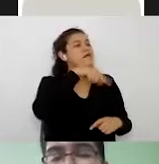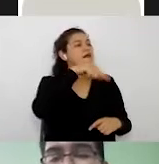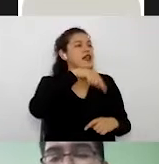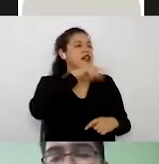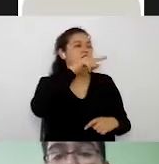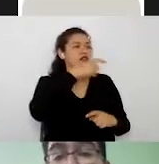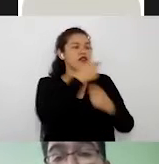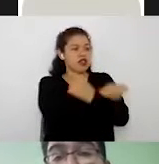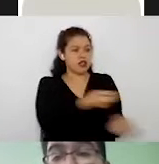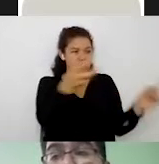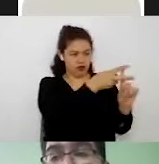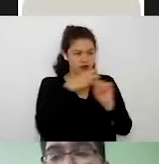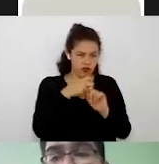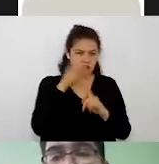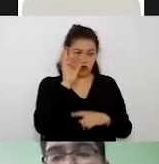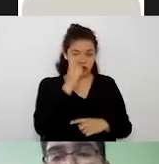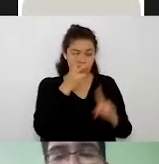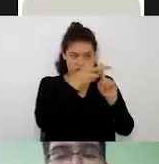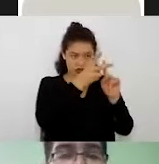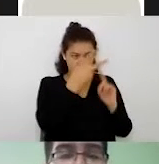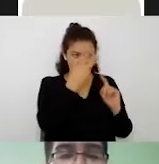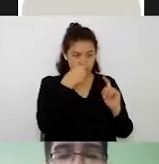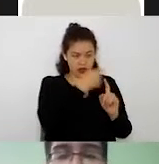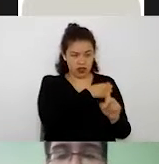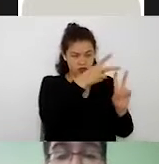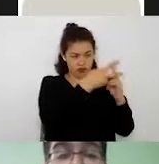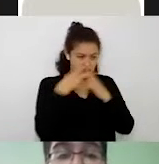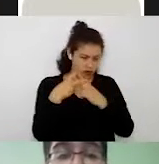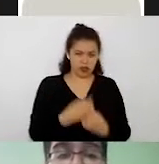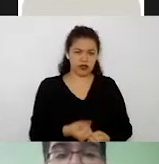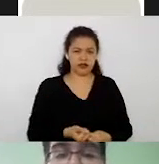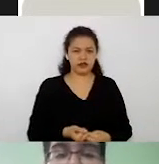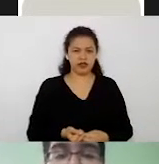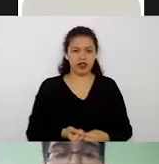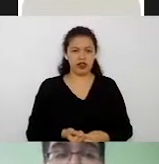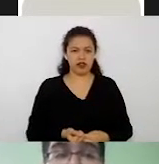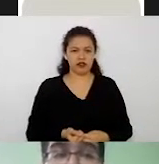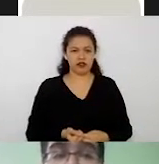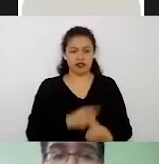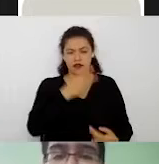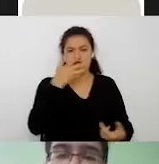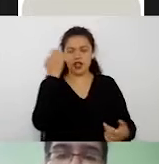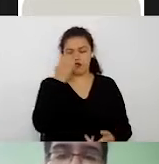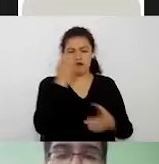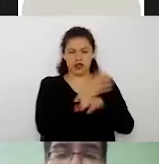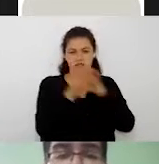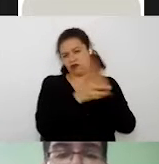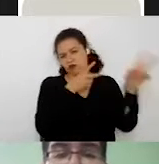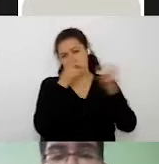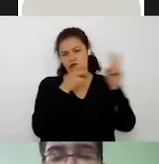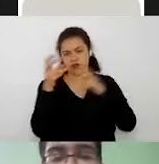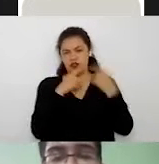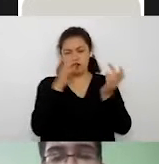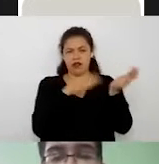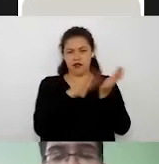niño o se robaron a dos niños, no sé, o se metieron a la escuela y pues se robaron cosas porque pues ni siquiera eran papás,